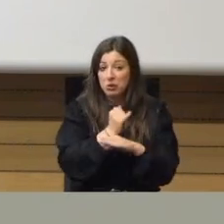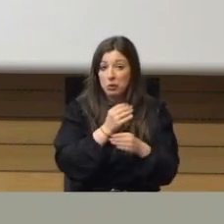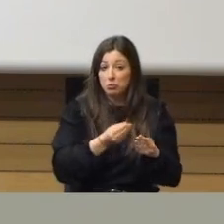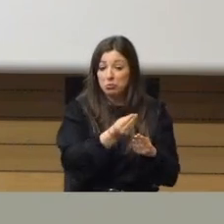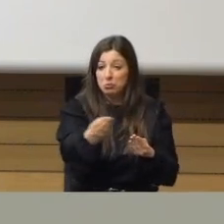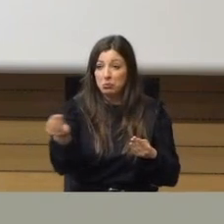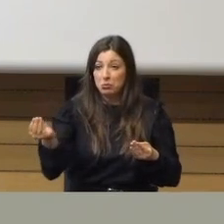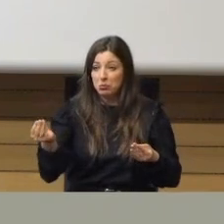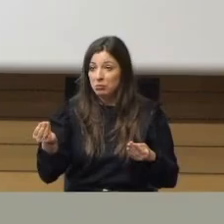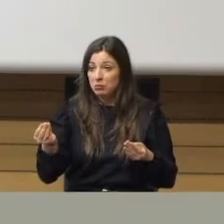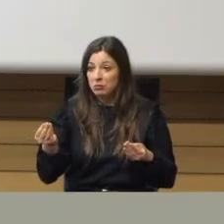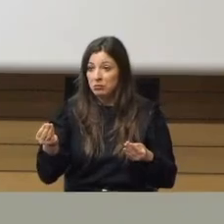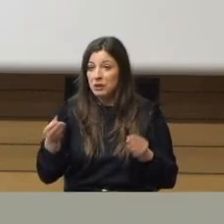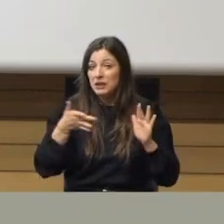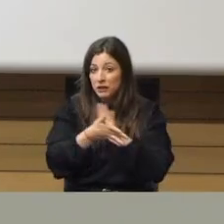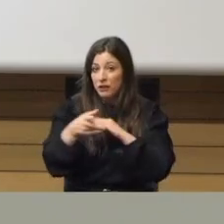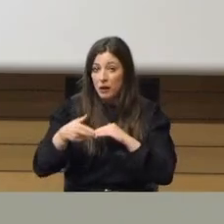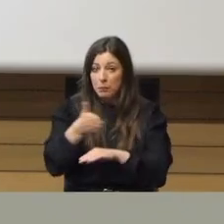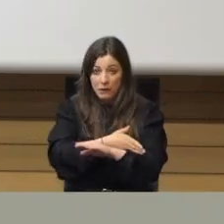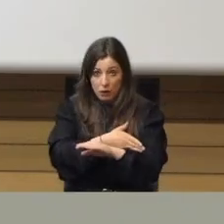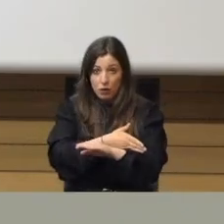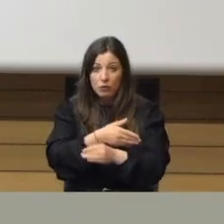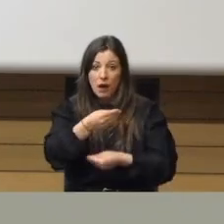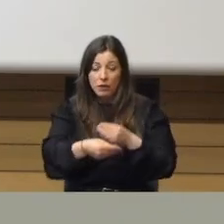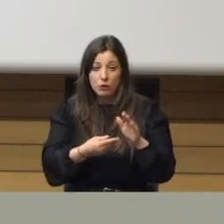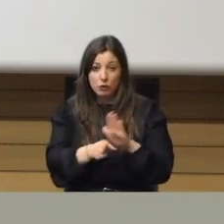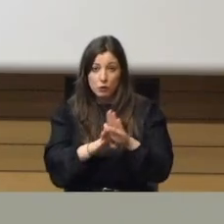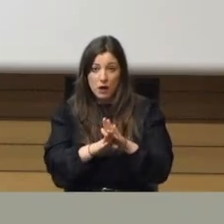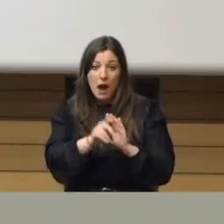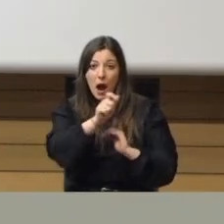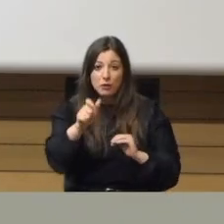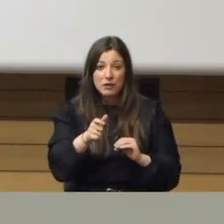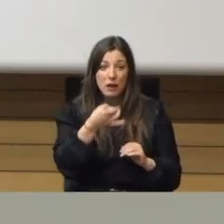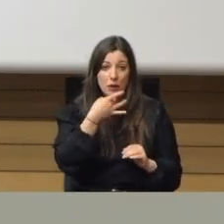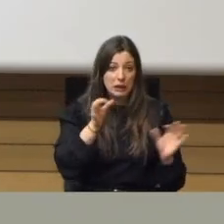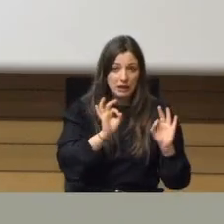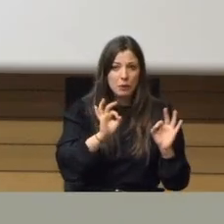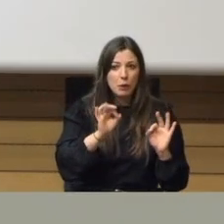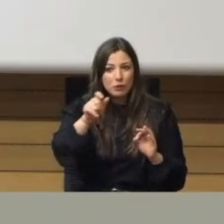Bueno, seguís haciendo prevención en fiesta a no consumidores, pero para consumidores, ¿qué lleváis?